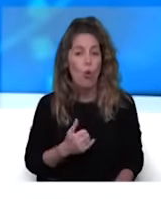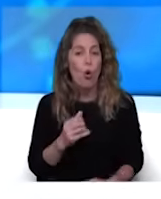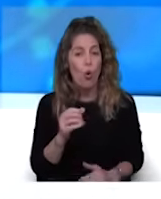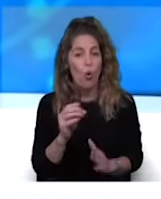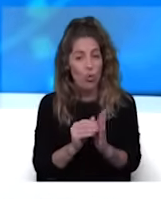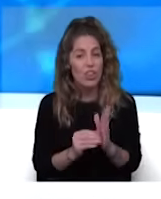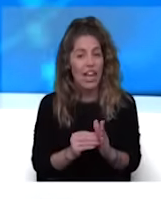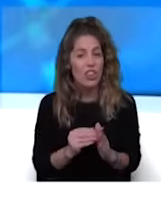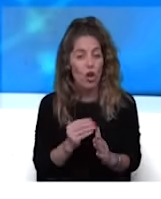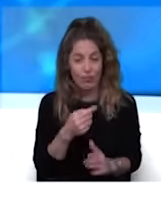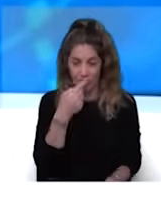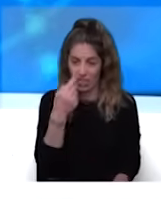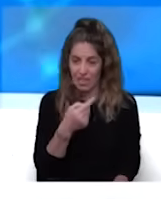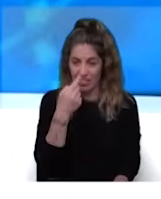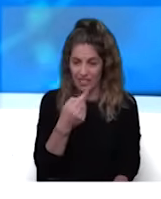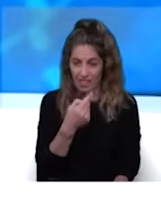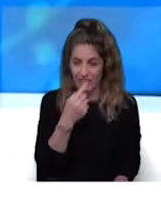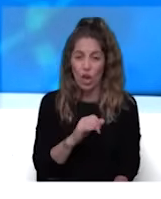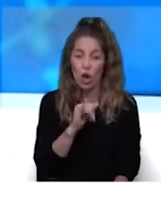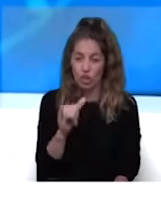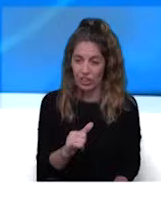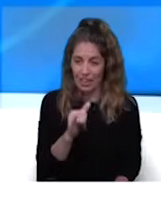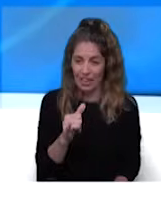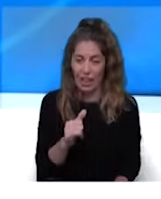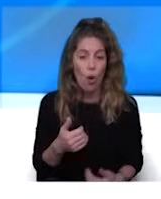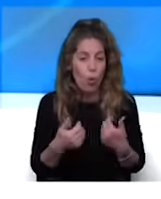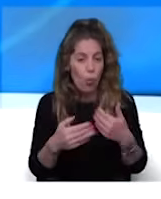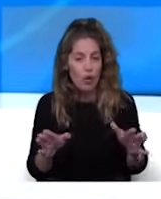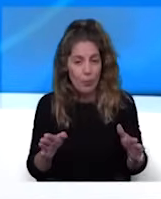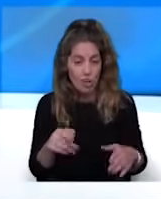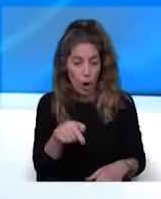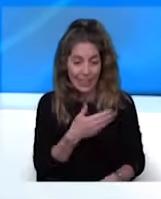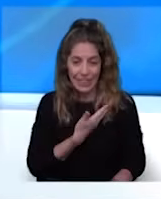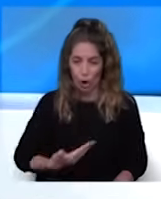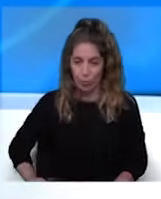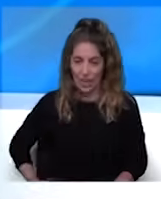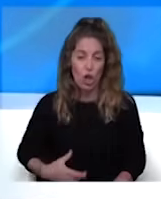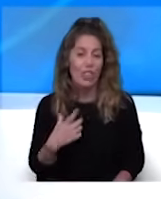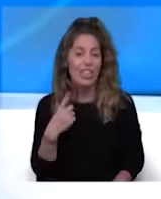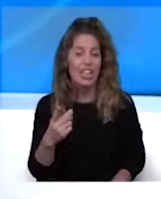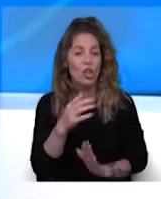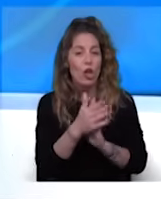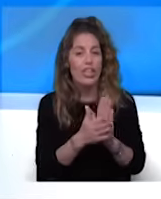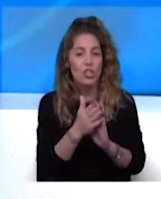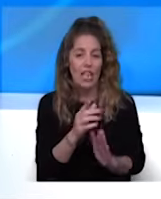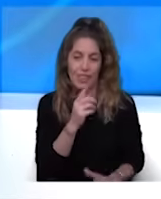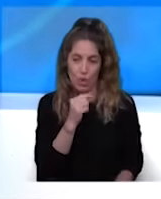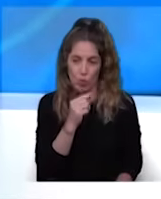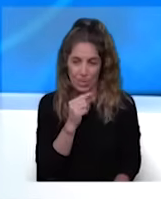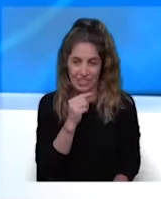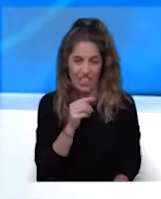parece interesante traer eh al comienzo de este gobierno el director nacional de policía Diego